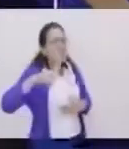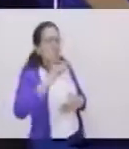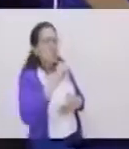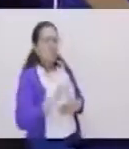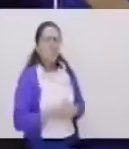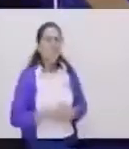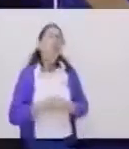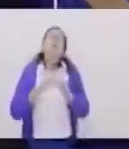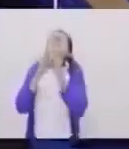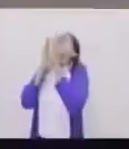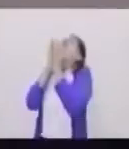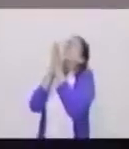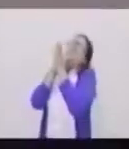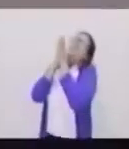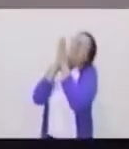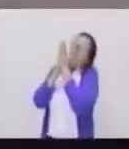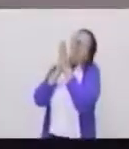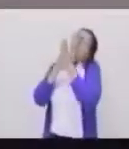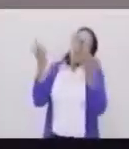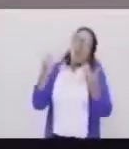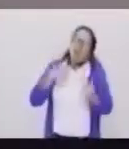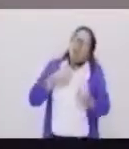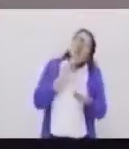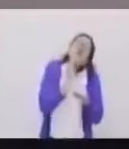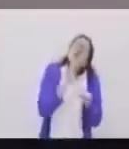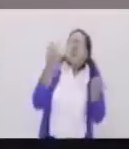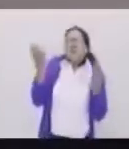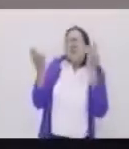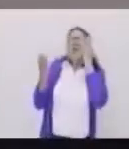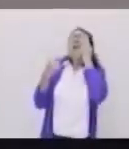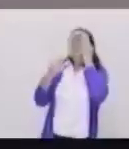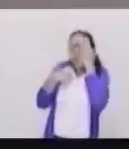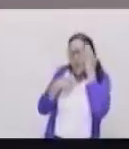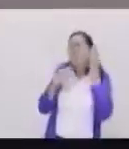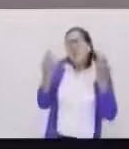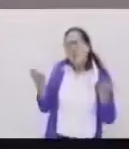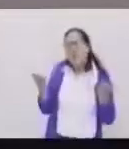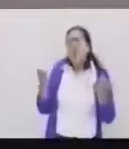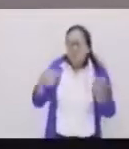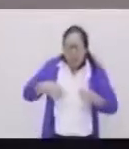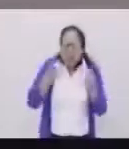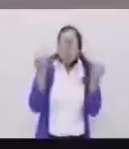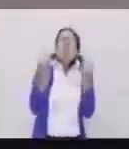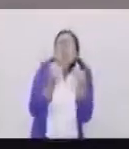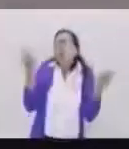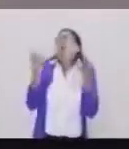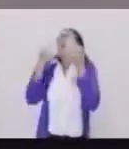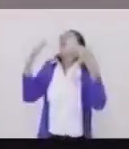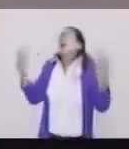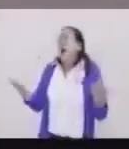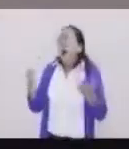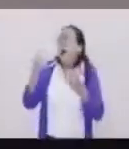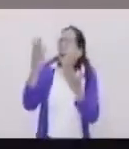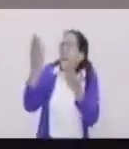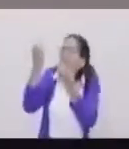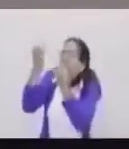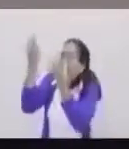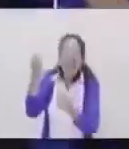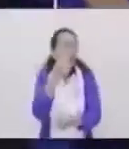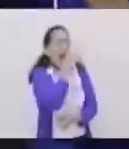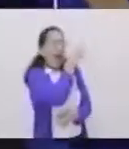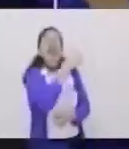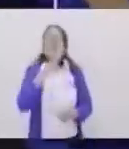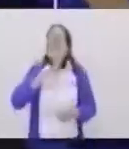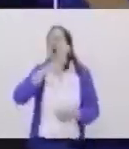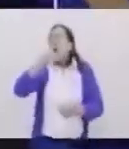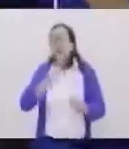pasar. Por favor, señor, ¿no ve que soy muy chiquitita? Estoy en los huesitos, ¿qué me va a comer? Pero ¿sabe qué? Le cuento algo. Allá atrás